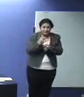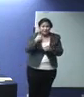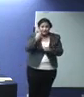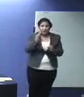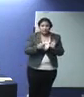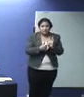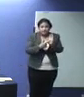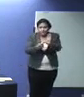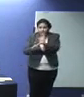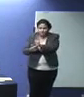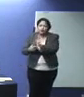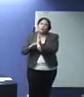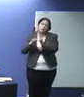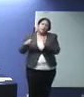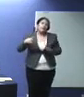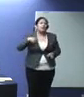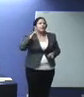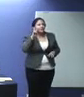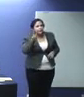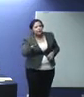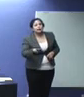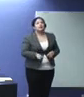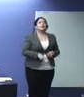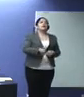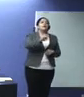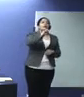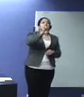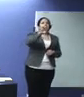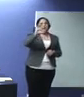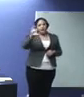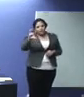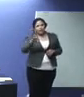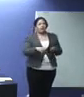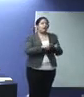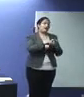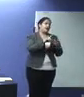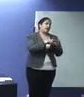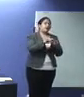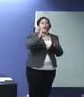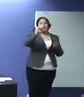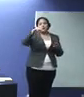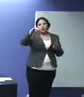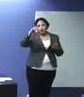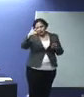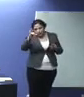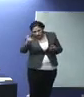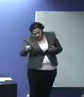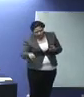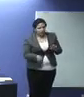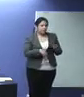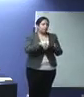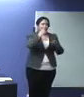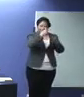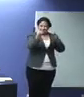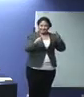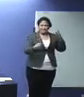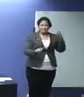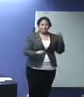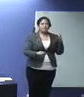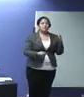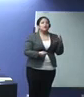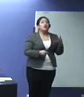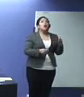INEGI, la CNDH, la Secretaría de Salud, justo estaban matizadas por o aludían a estas